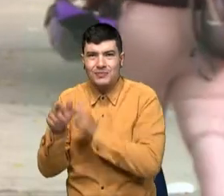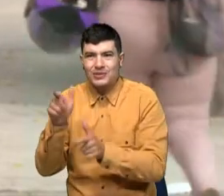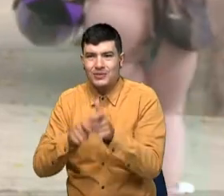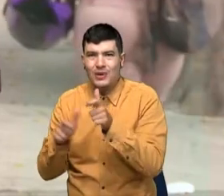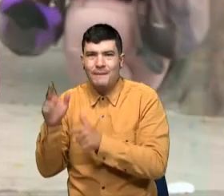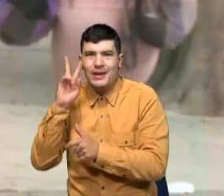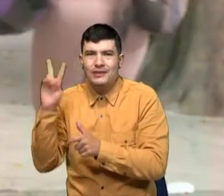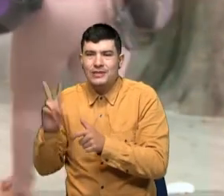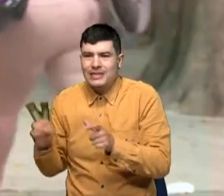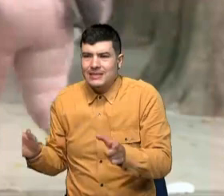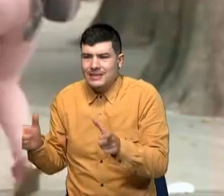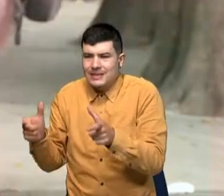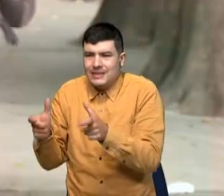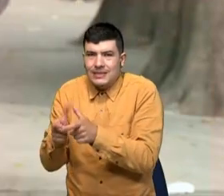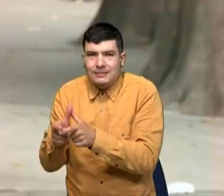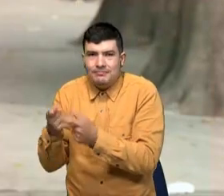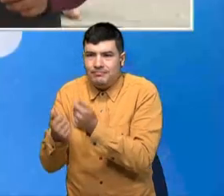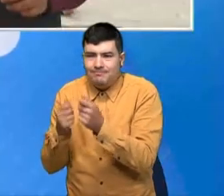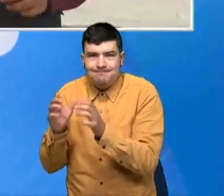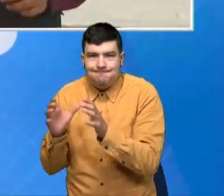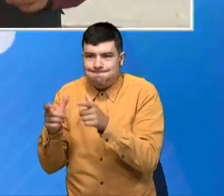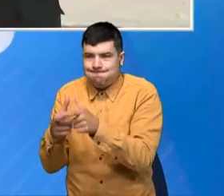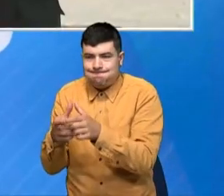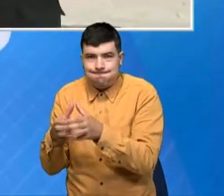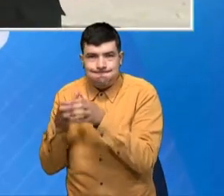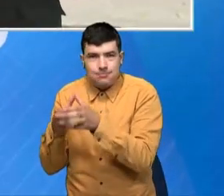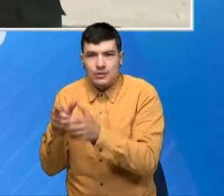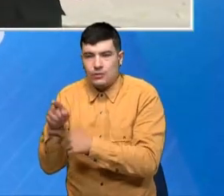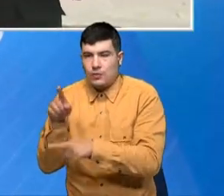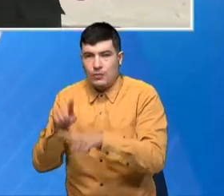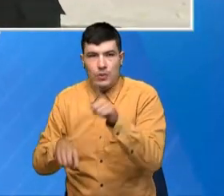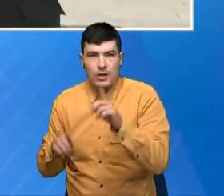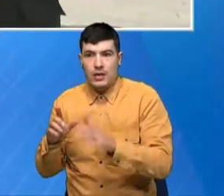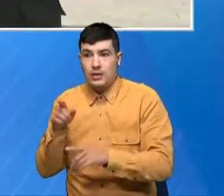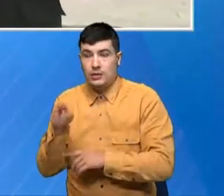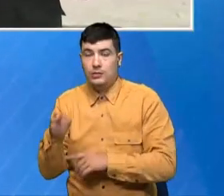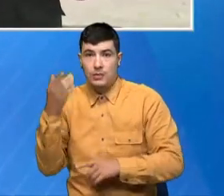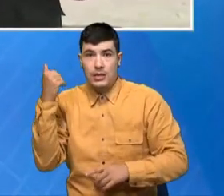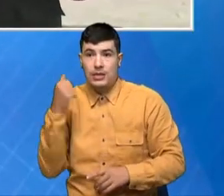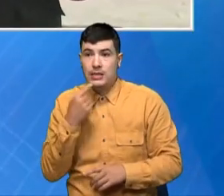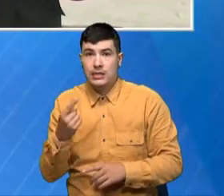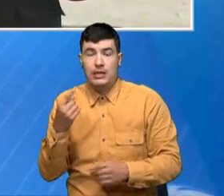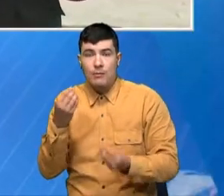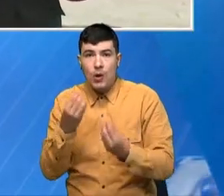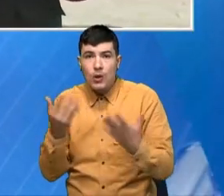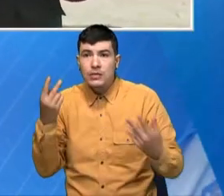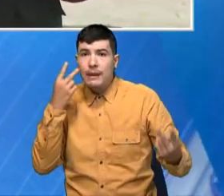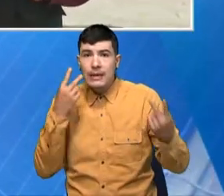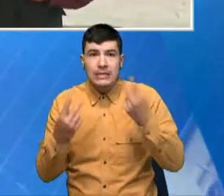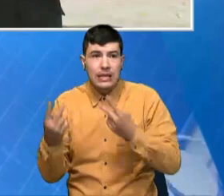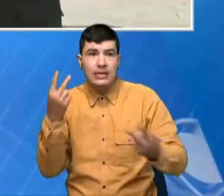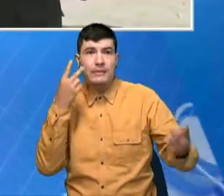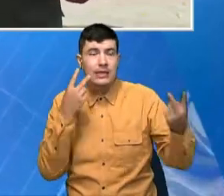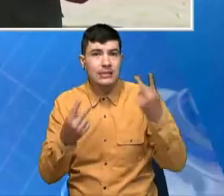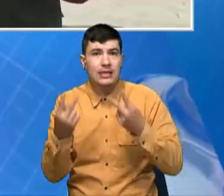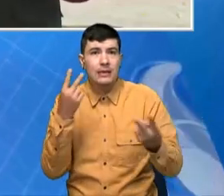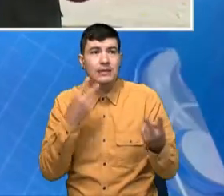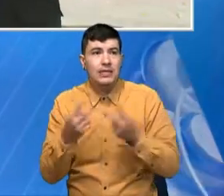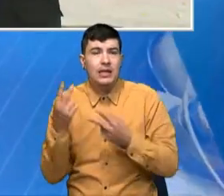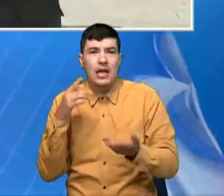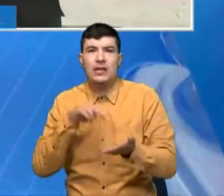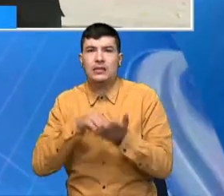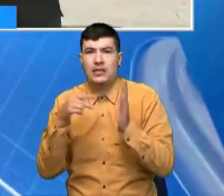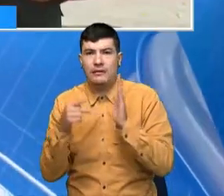Venezuela para acercarle el paso a Nicolás Maduro, que entre otras cosas dijo que tanta visita de diplomático estadounidense es una provocación